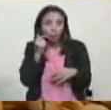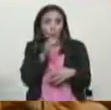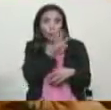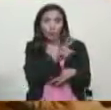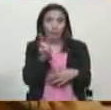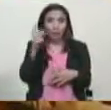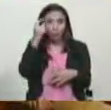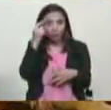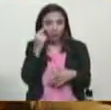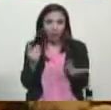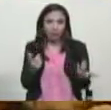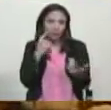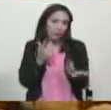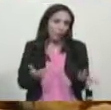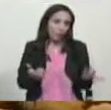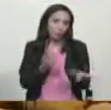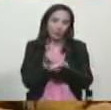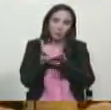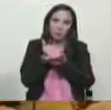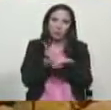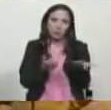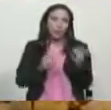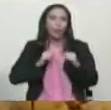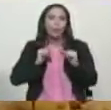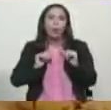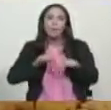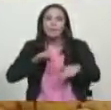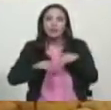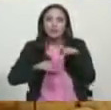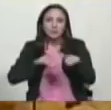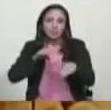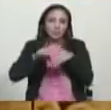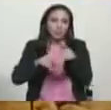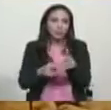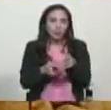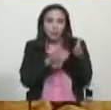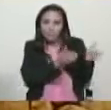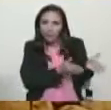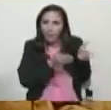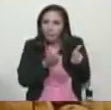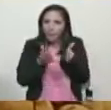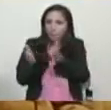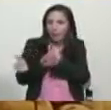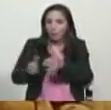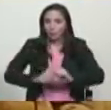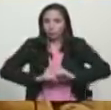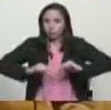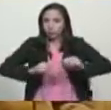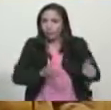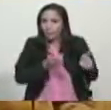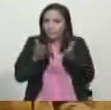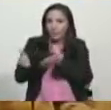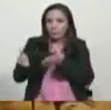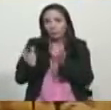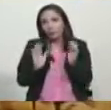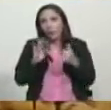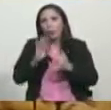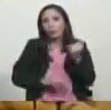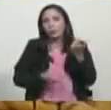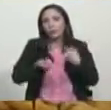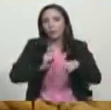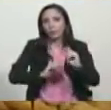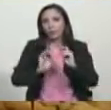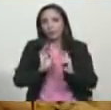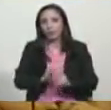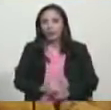un alimento que primero se llama preinicio, luego inicio y después engorde, y se va logrando la calidad del pollo que podrán estar viendo ahorita en este